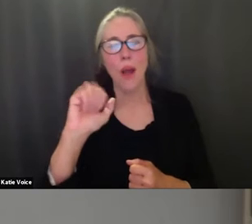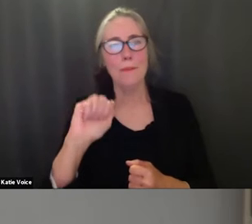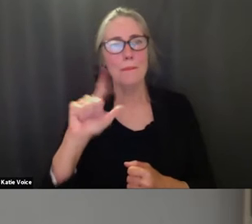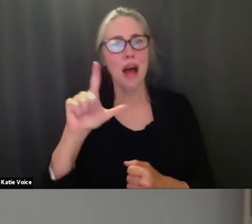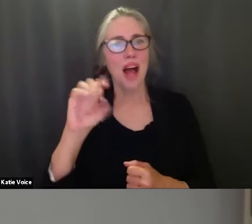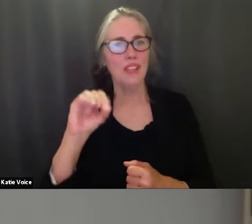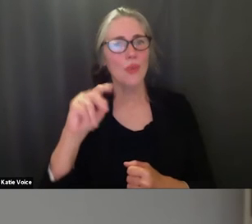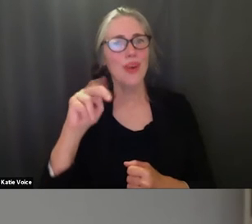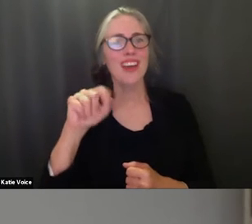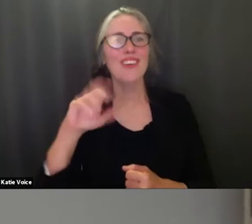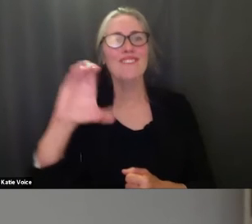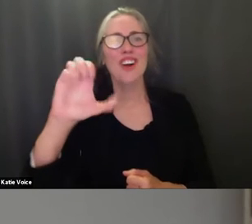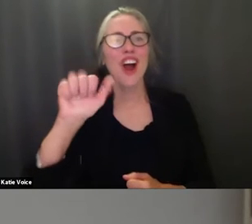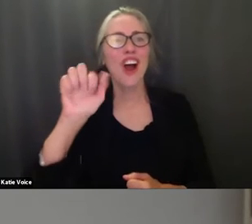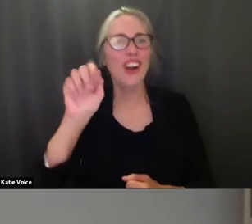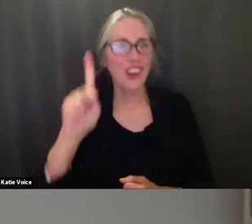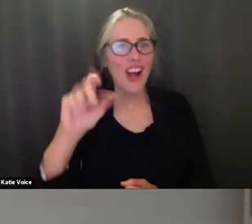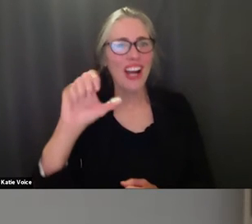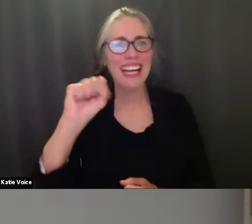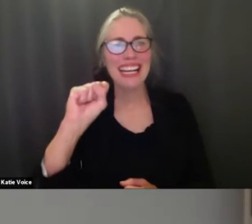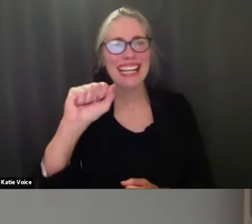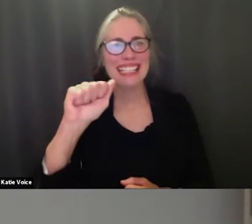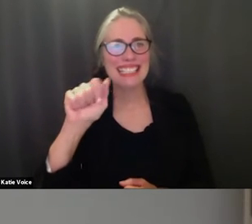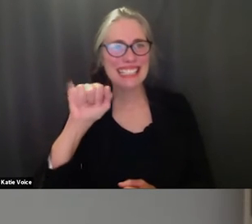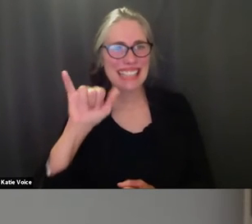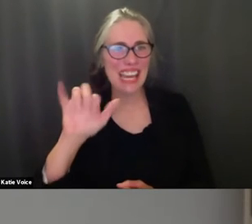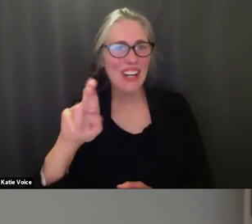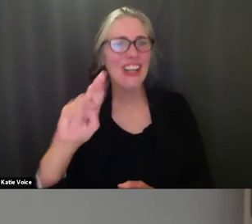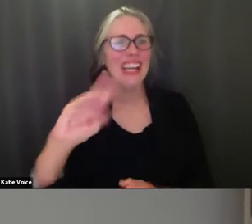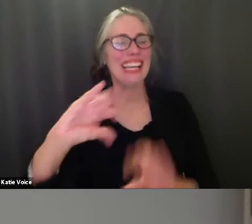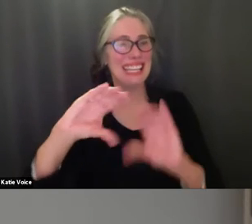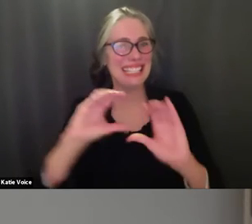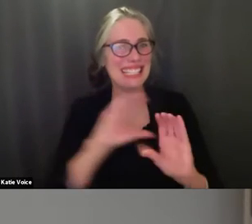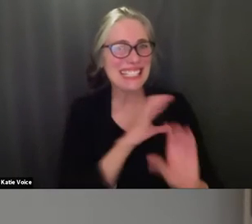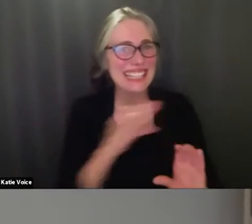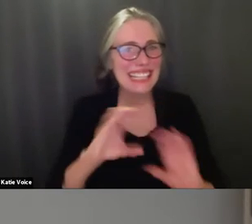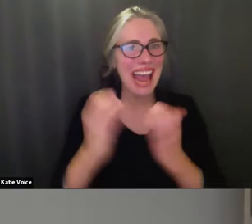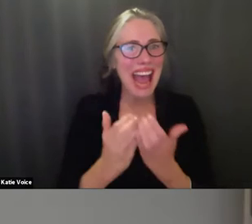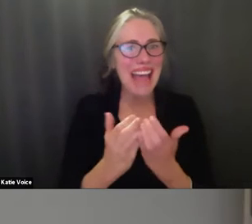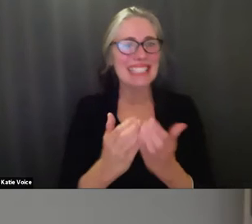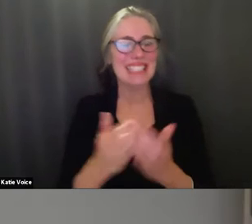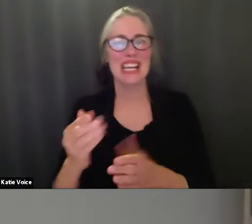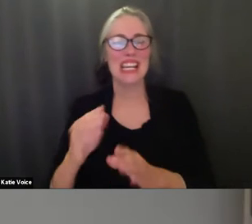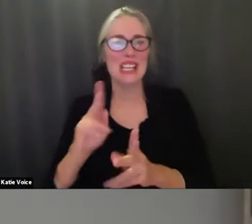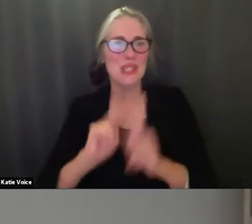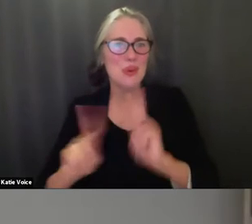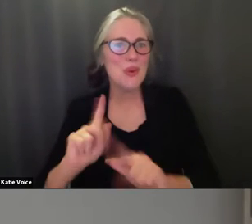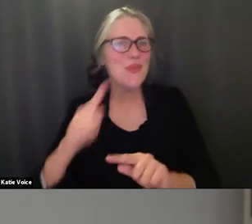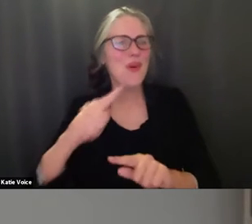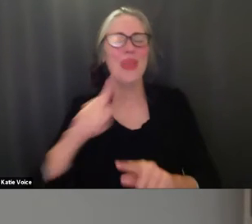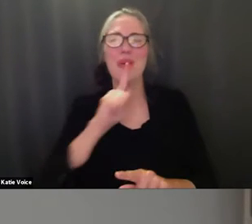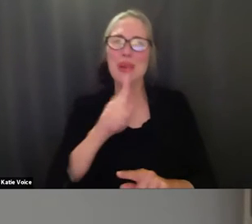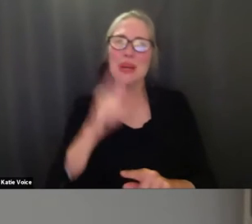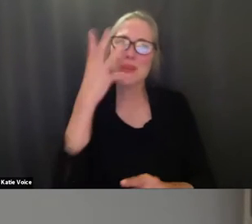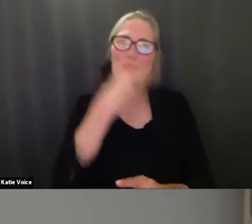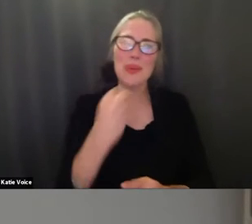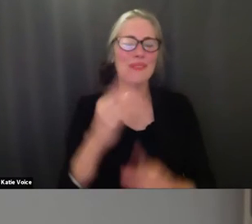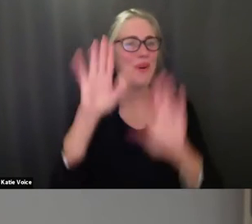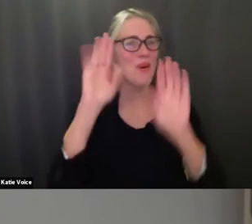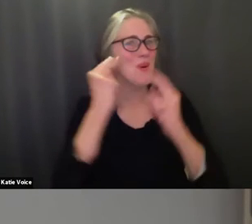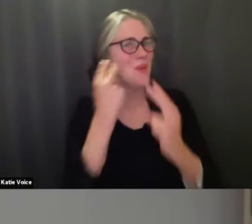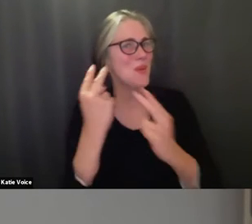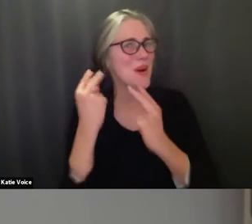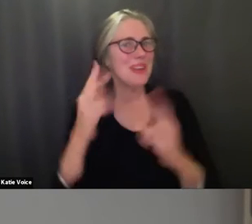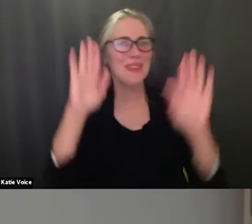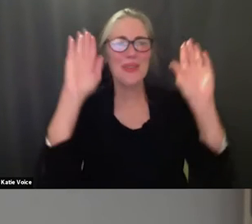encomendar a Dos Pueblos, Collector Sale, a su equipo y a todo el personal por el